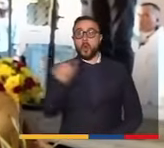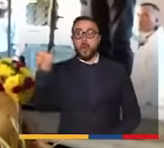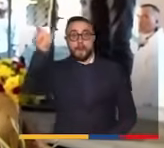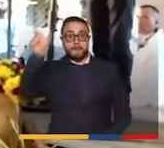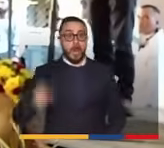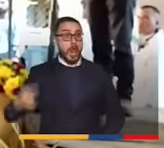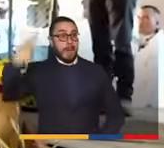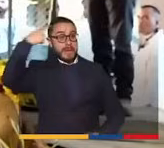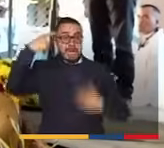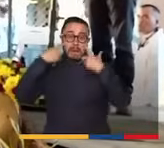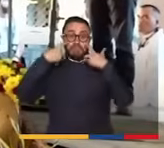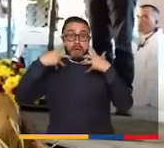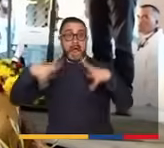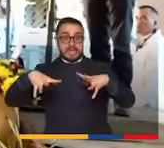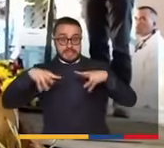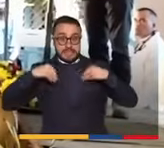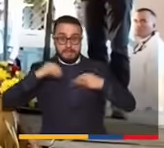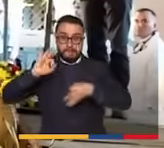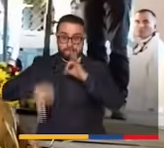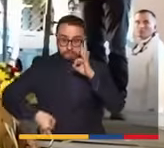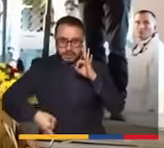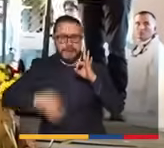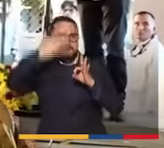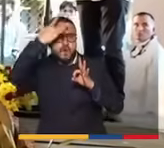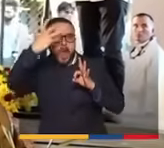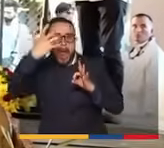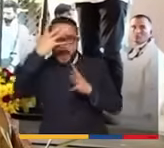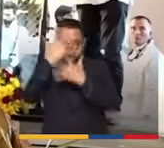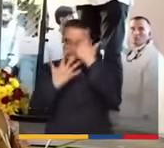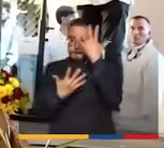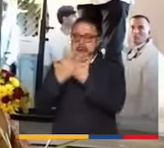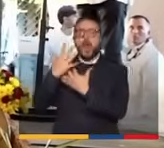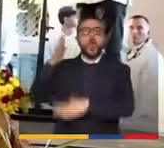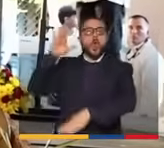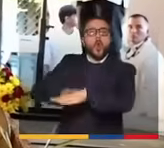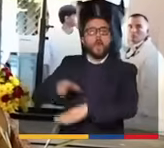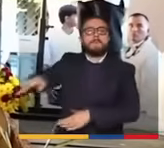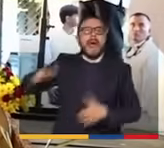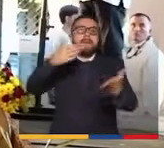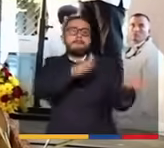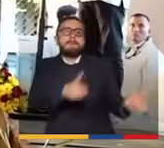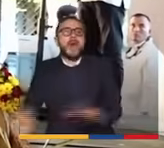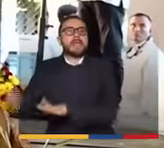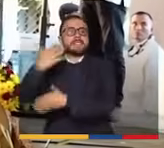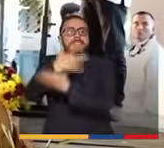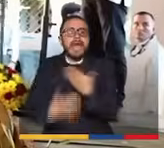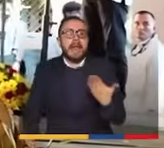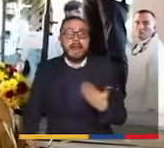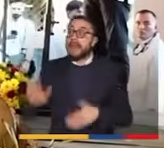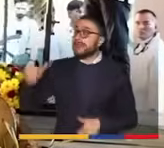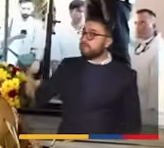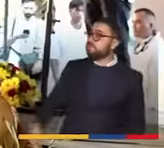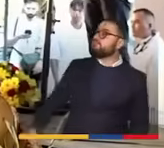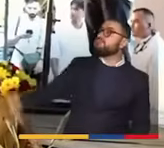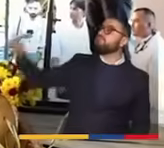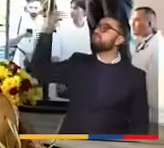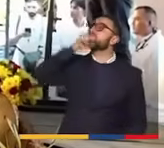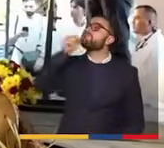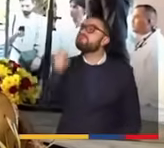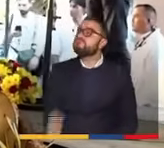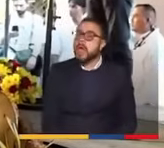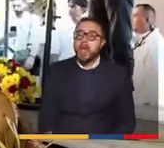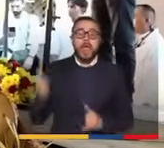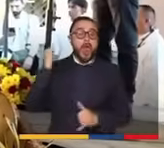en la injusticia porque se llena de sangre en sus manos. Su conciencia, cuando sea viejo, cuando esté en el